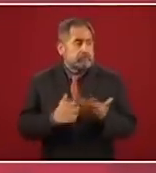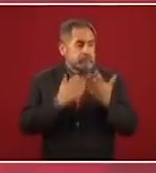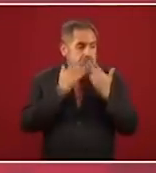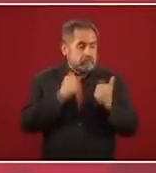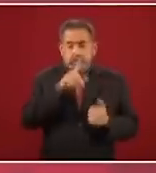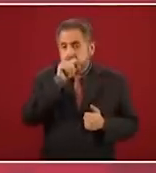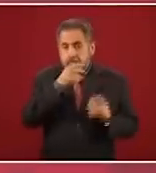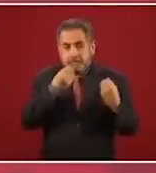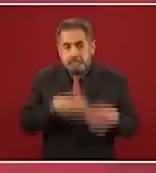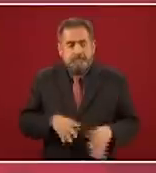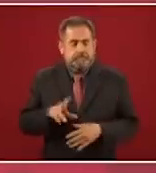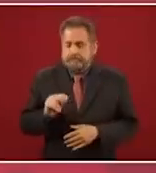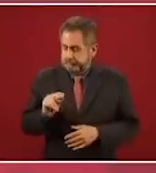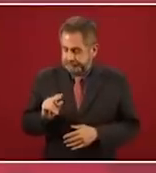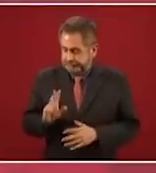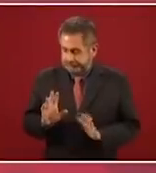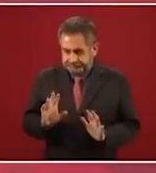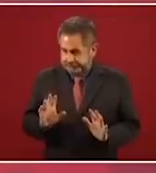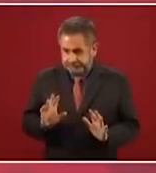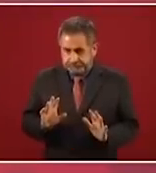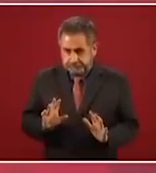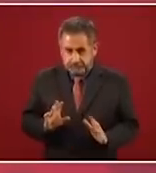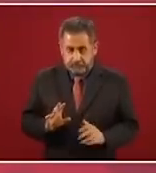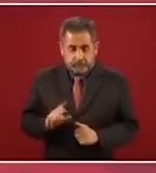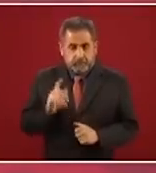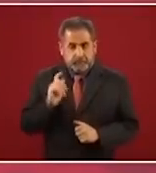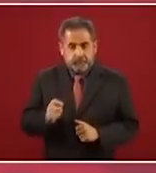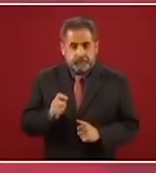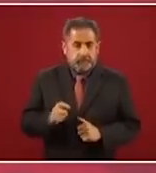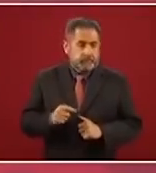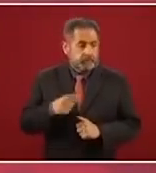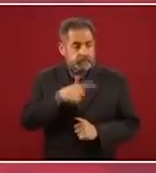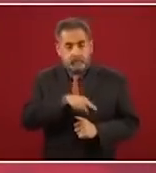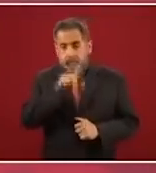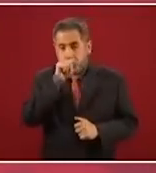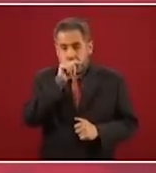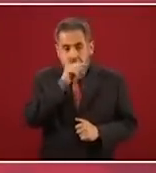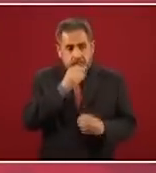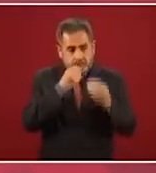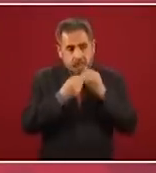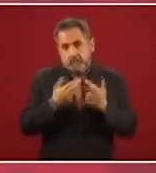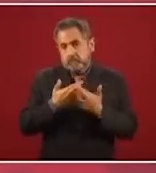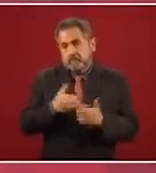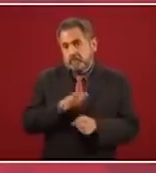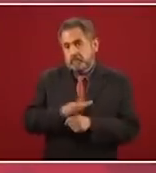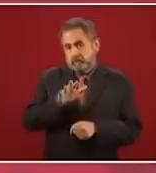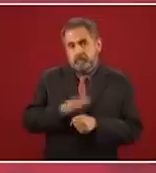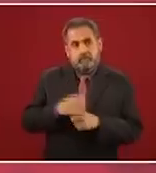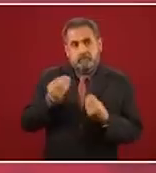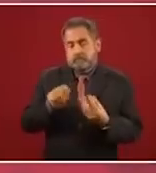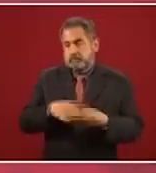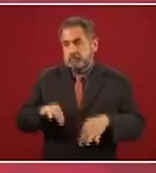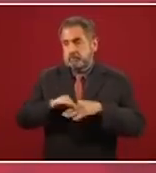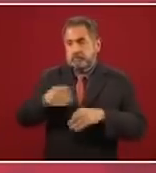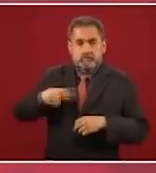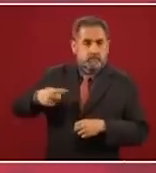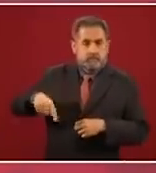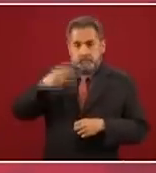pollo, porque es el alimento básico. Desde